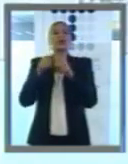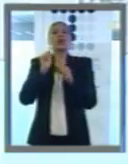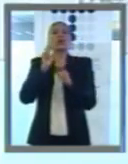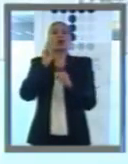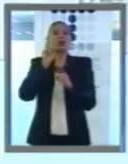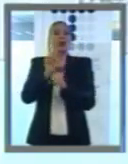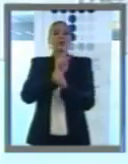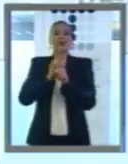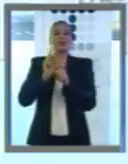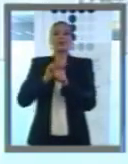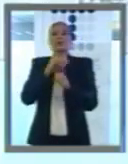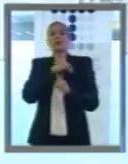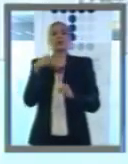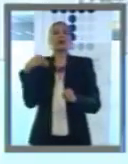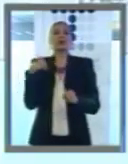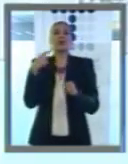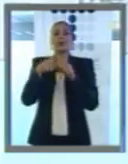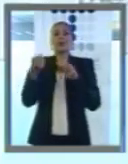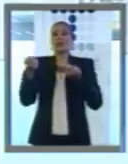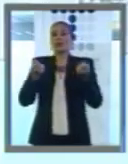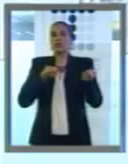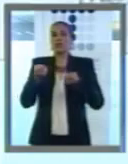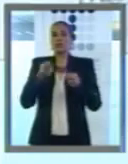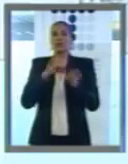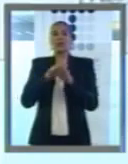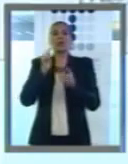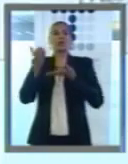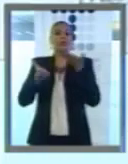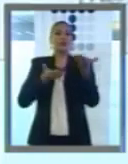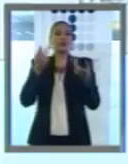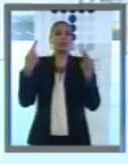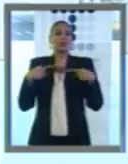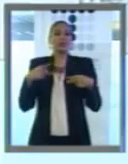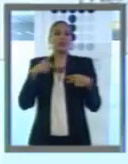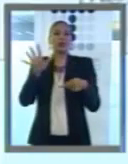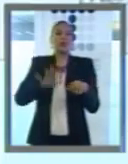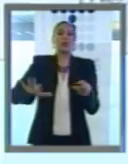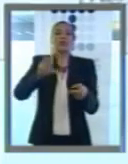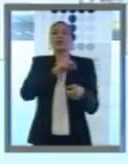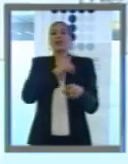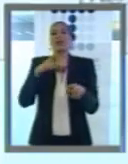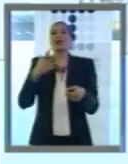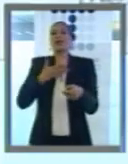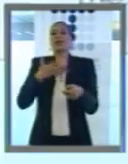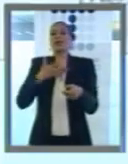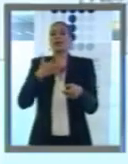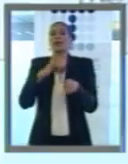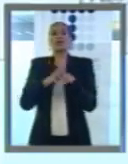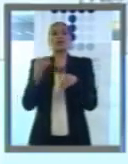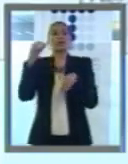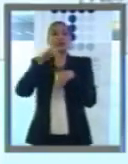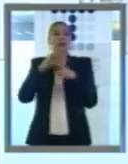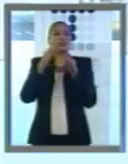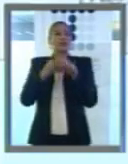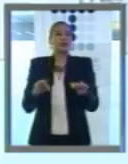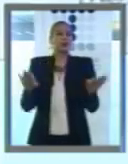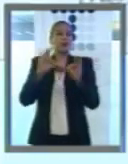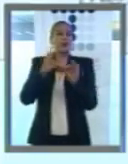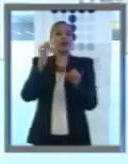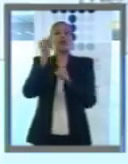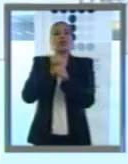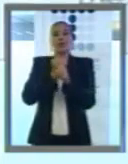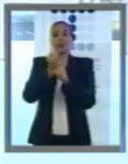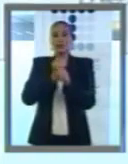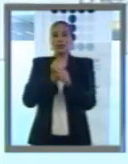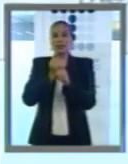de cumplimiento de las obligaciones que como servidor público debemos de tener. Tiene procedimientos de